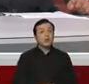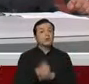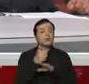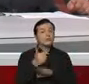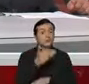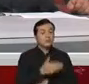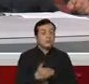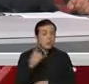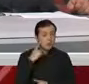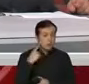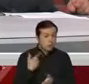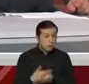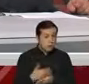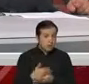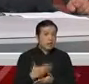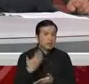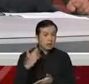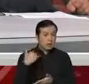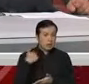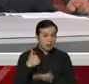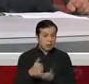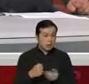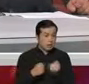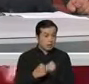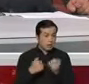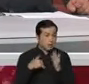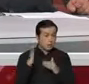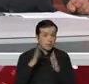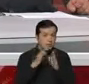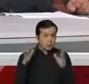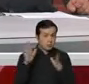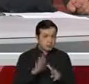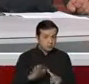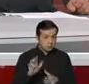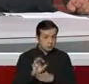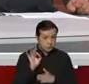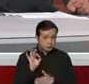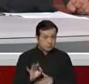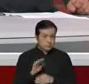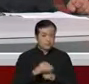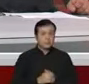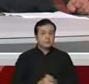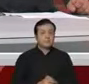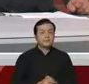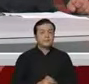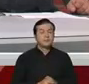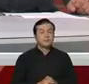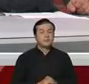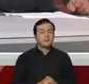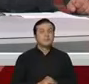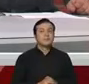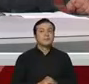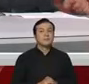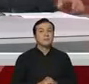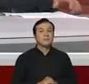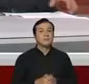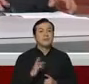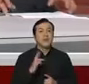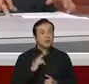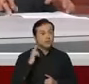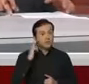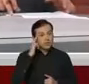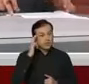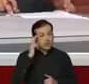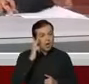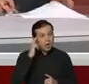se ha evidenciado que existe un beneficio mucho mayor para el país. Lo radical es enemigo de lo racional